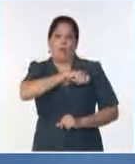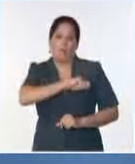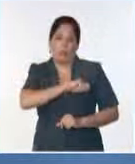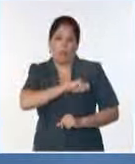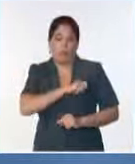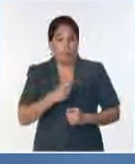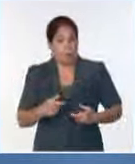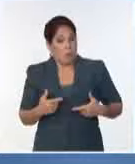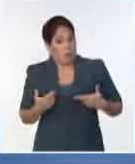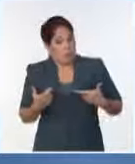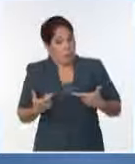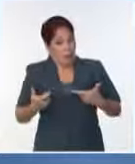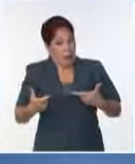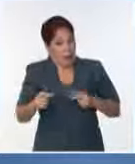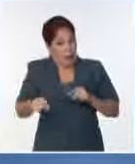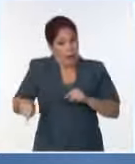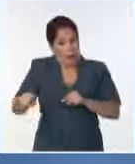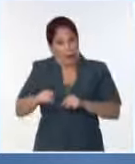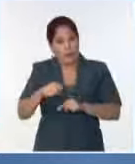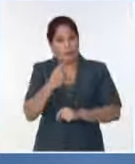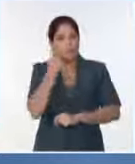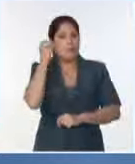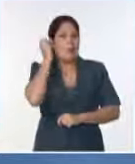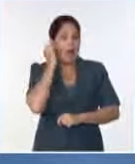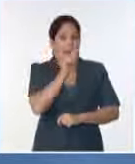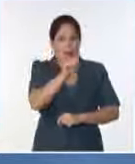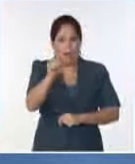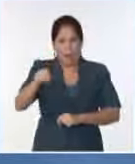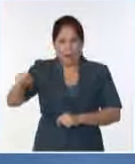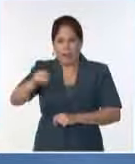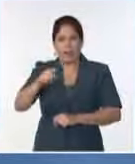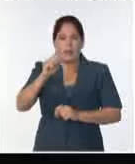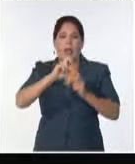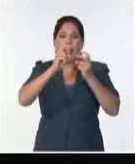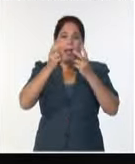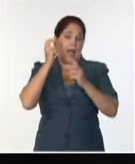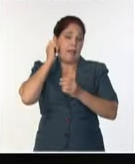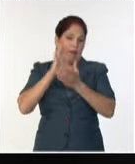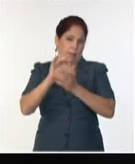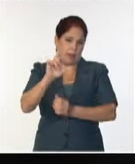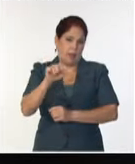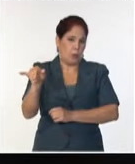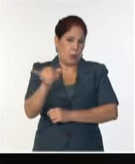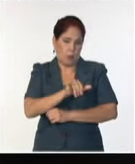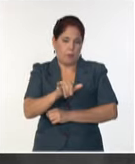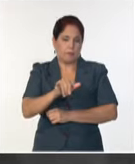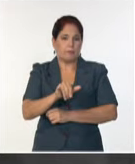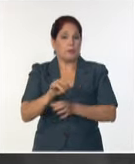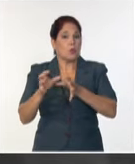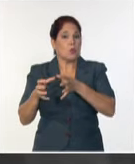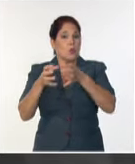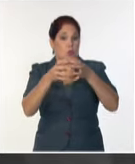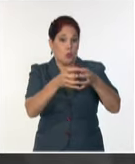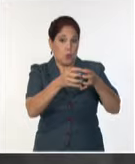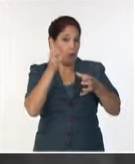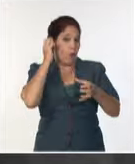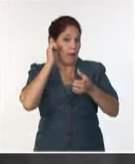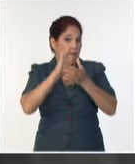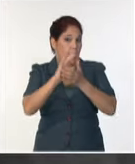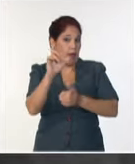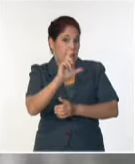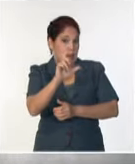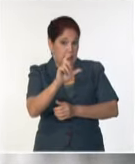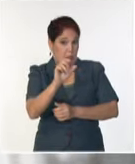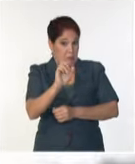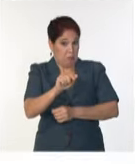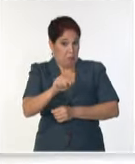coraje y determinación están sembrados en cada mujer cubana y en su federación. En delegaciones y bloques de la Federación de Mujeres